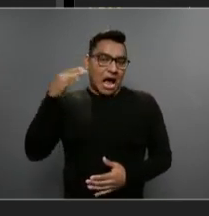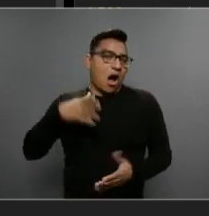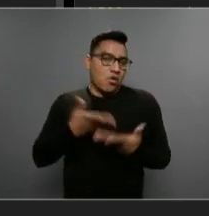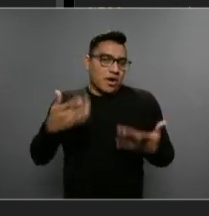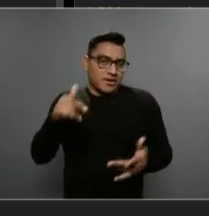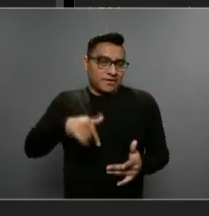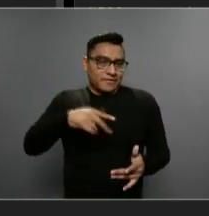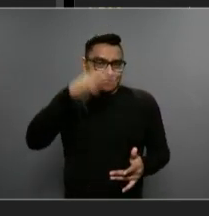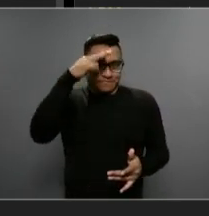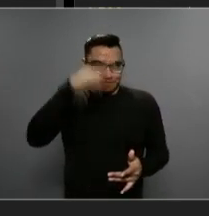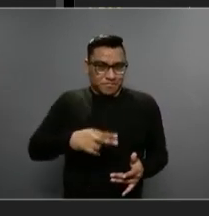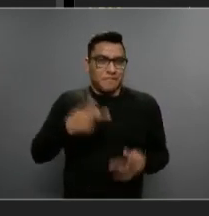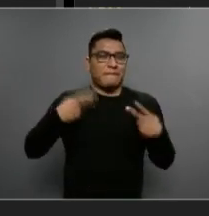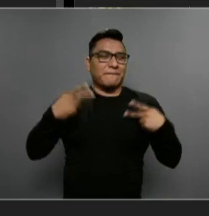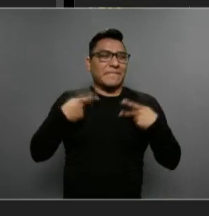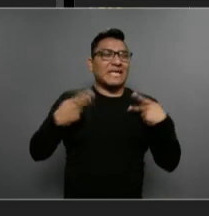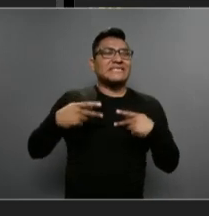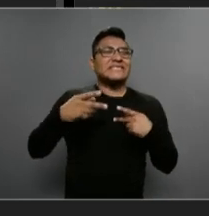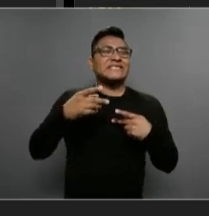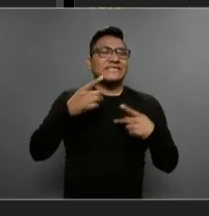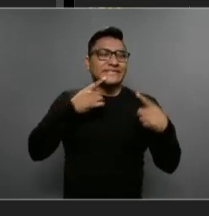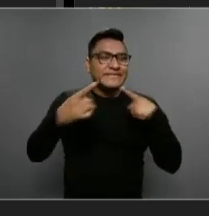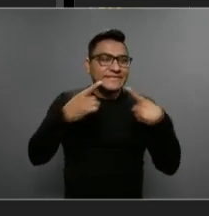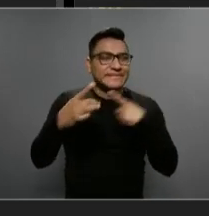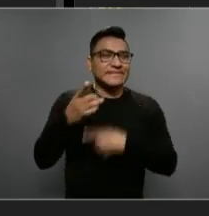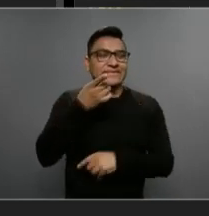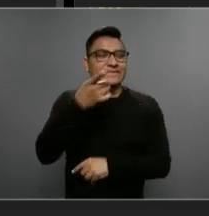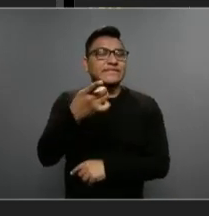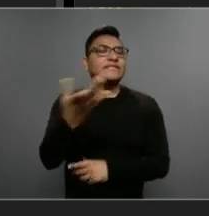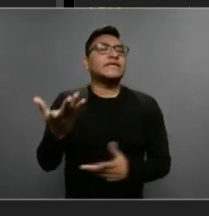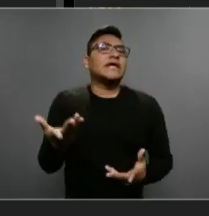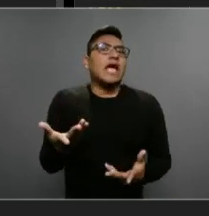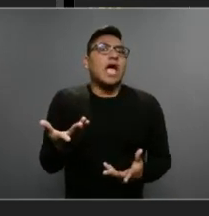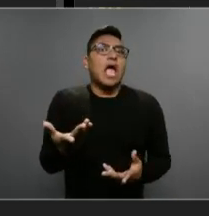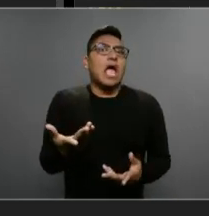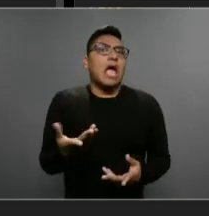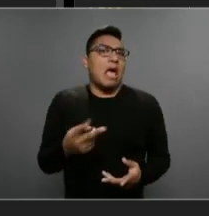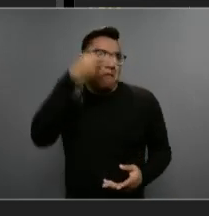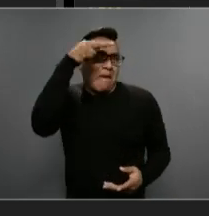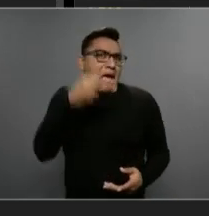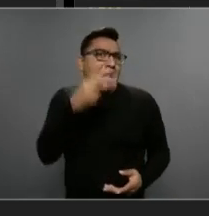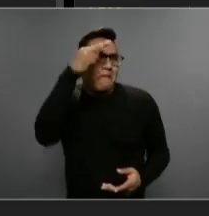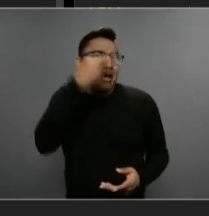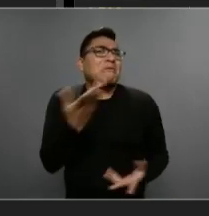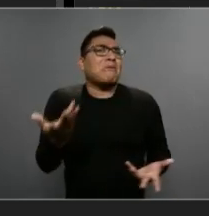México un sector, se dice que cómo es posible que en México